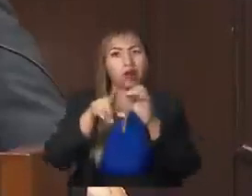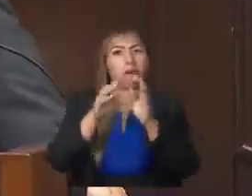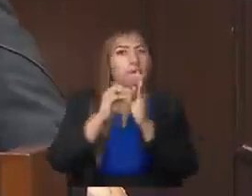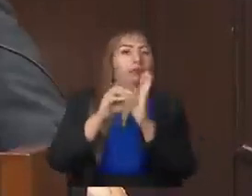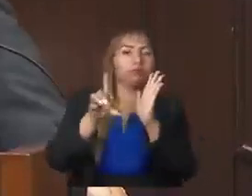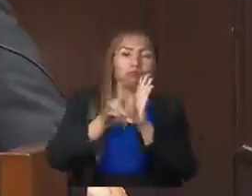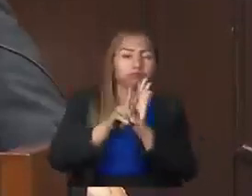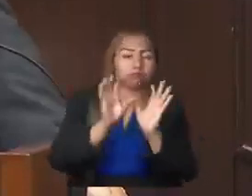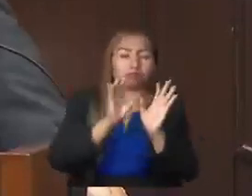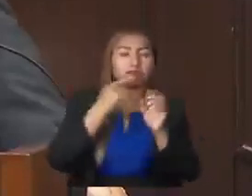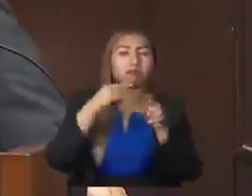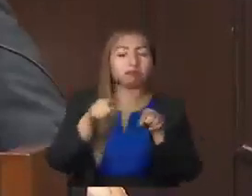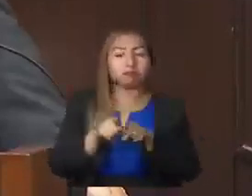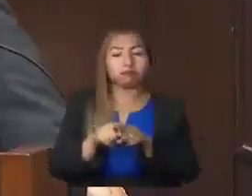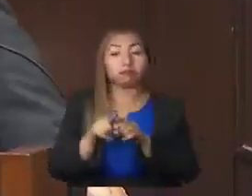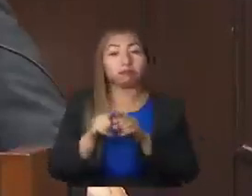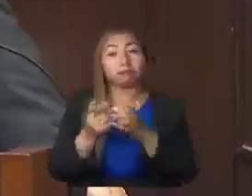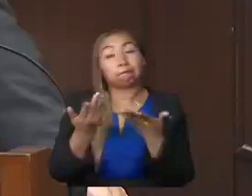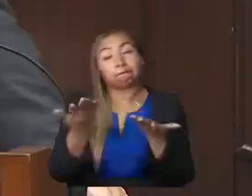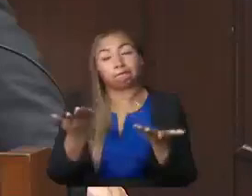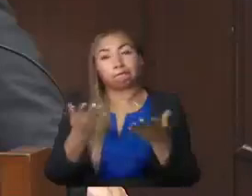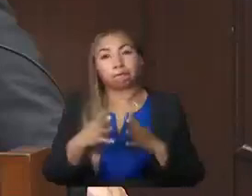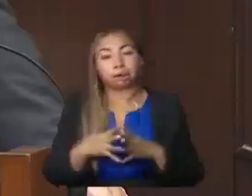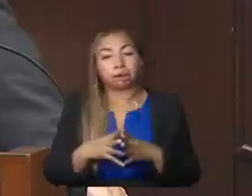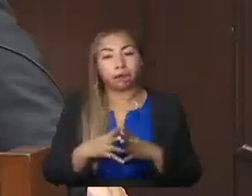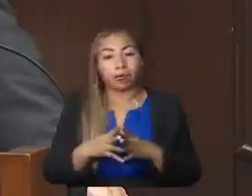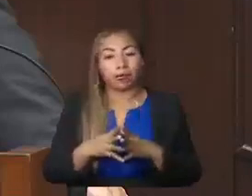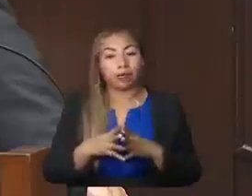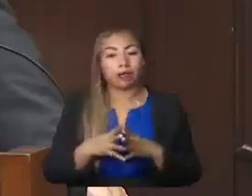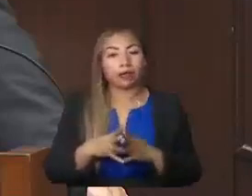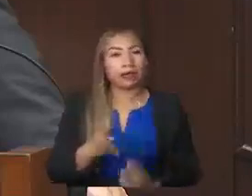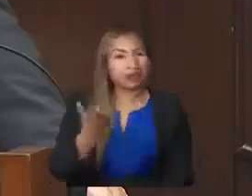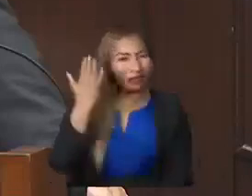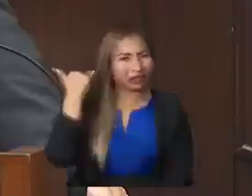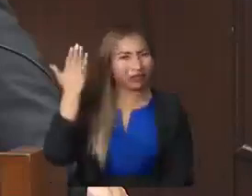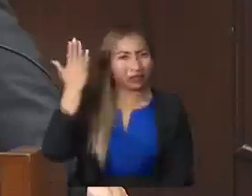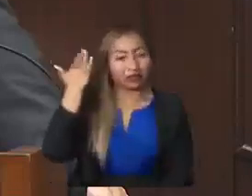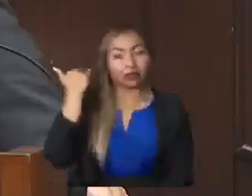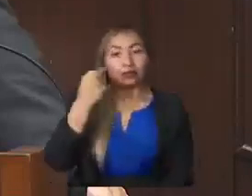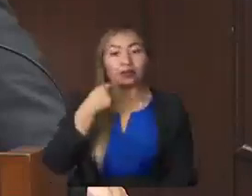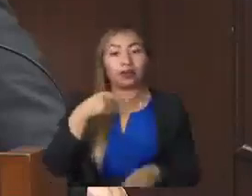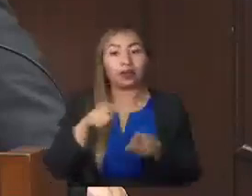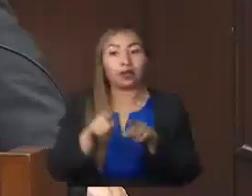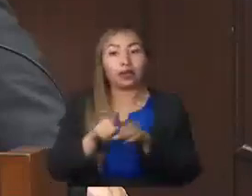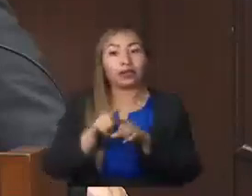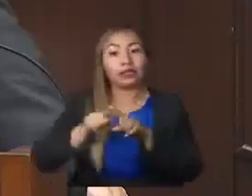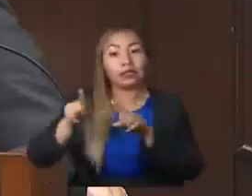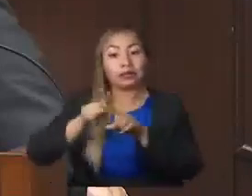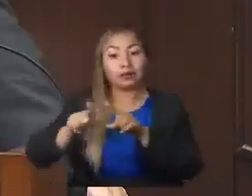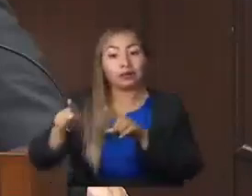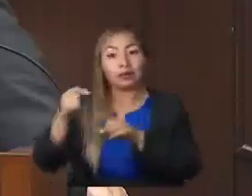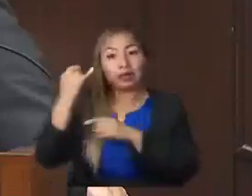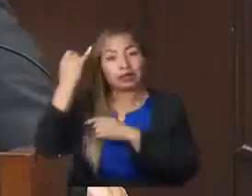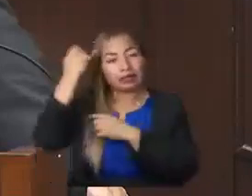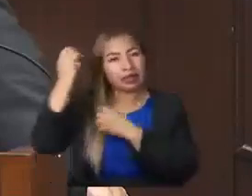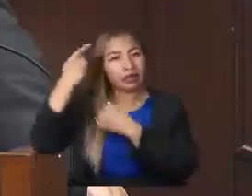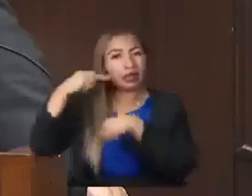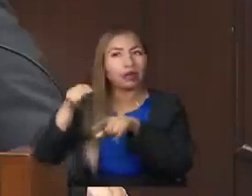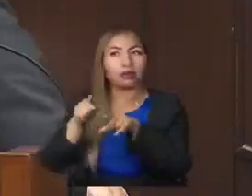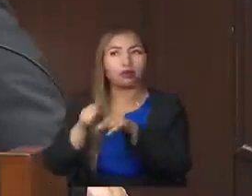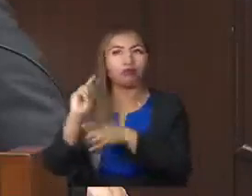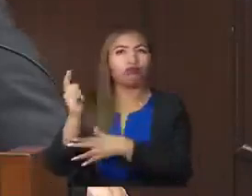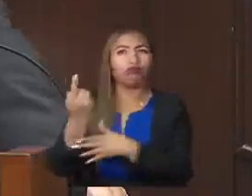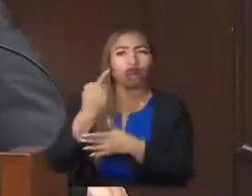Tal vez en otros periodos lo que prevalecía era la idea de que solo los proyectos del órgano